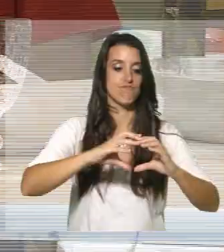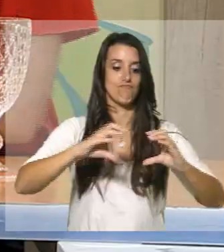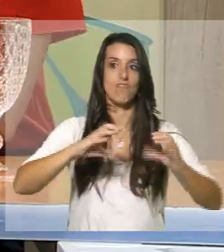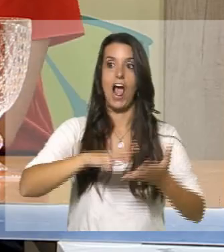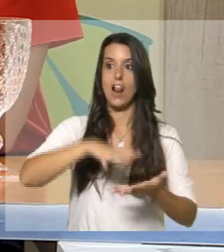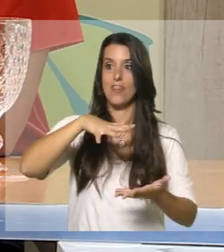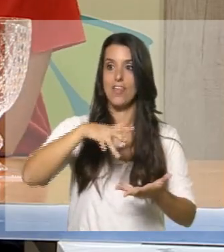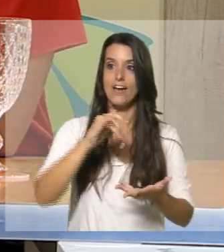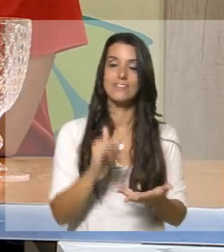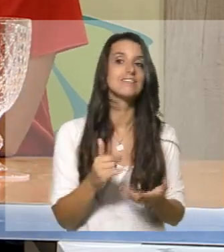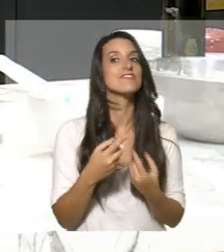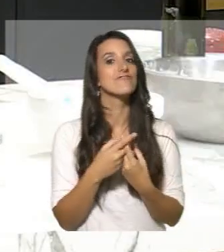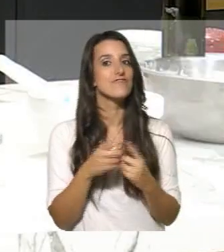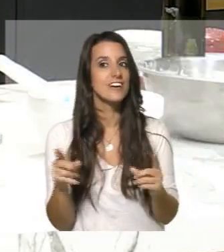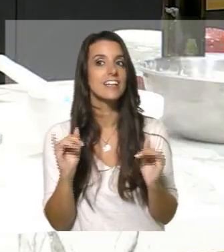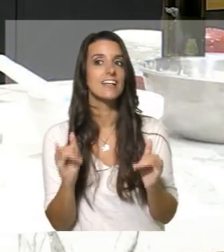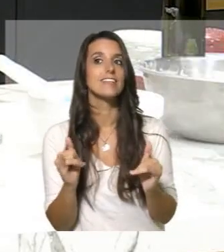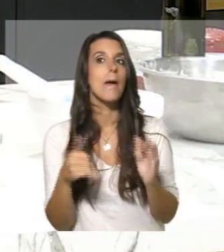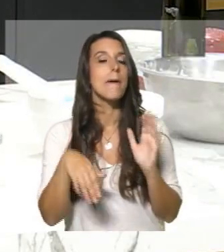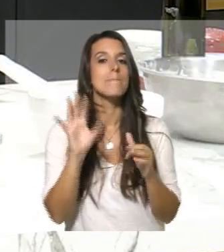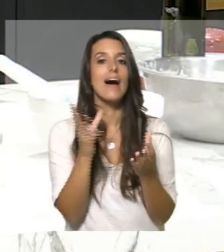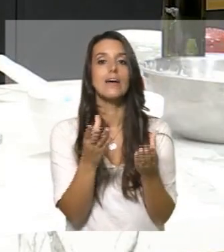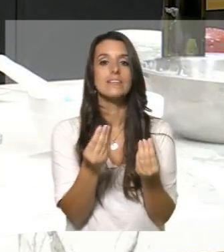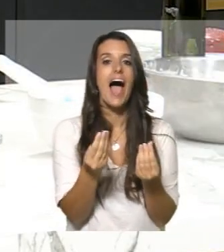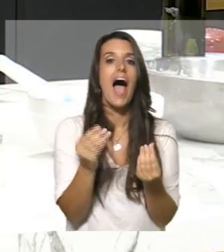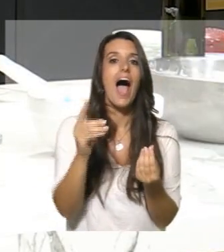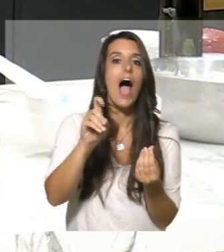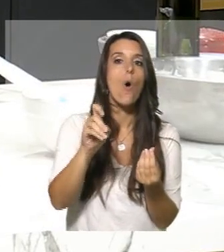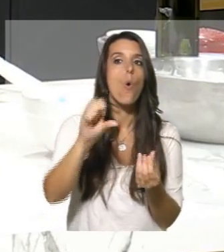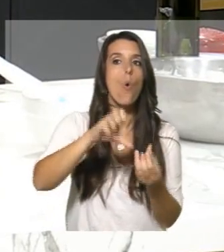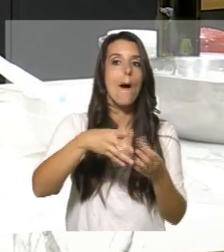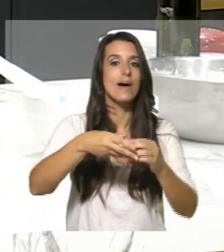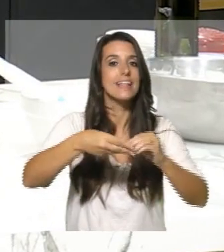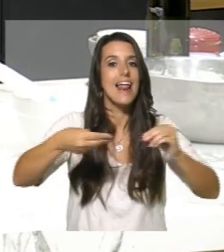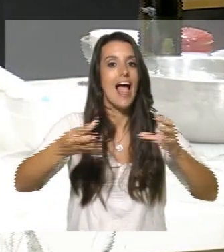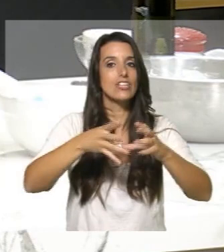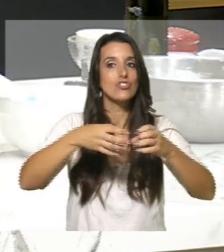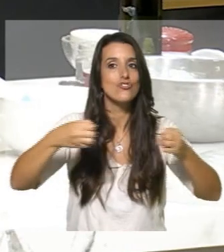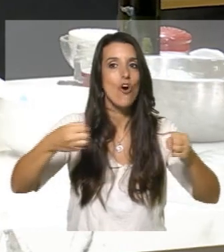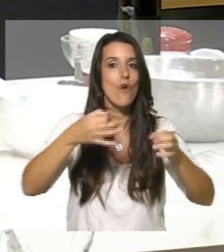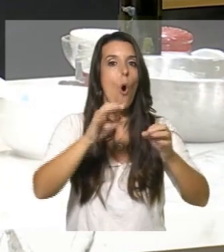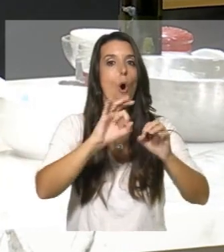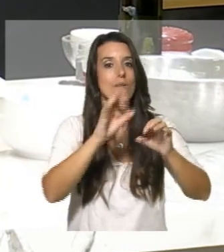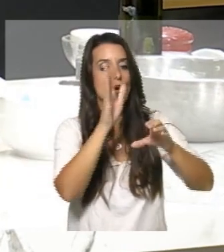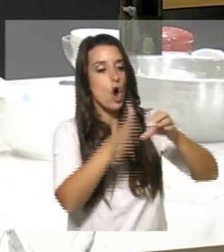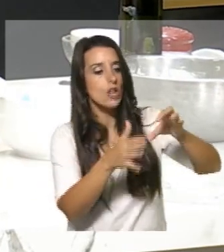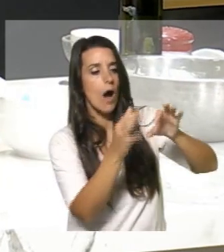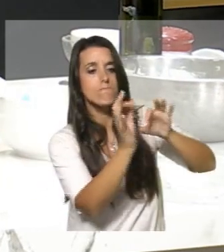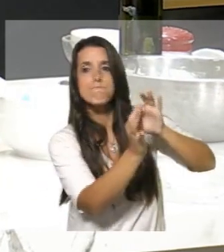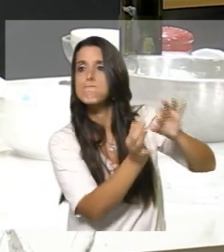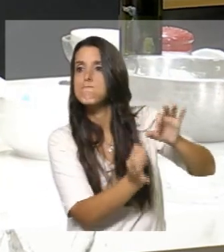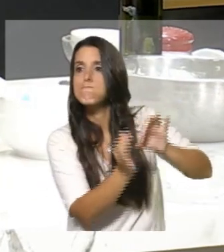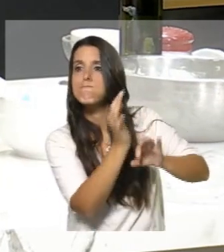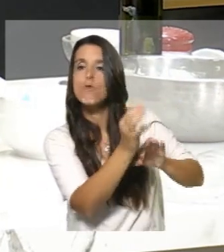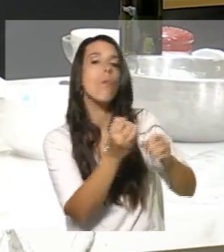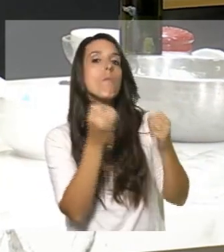Claro, ¿no? Panes rúbrico. Panes con muchísima más hidratación de agua, entonces quedan con esos alveolos bien grandes. Digo, otro tipo